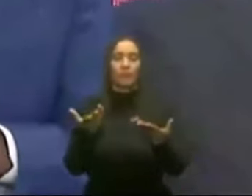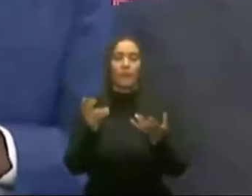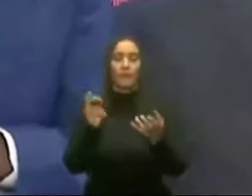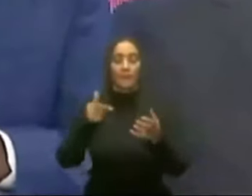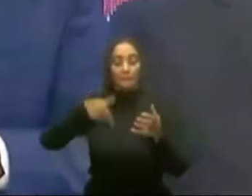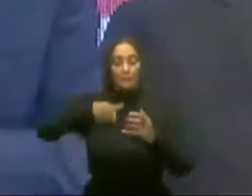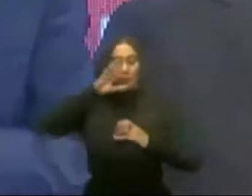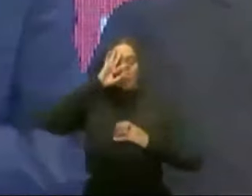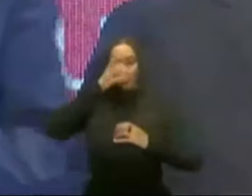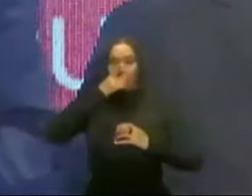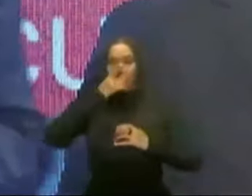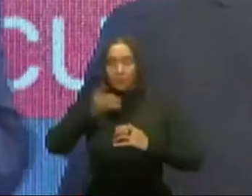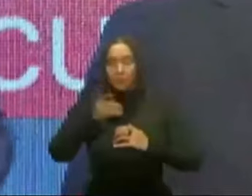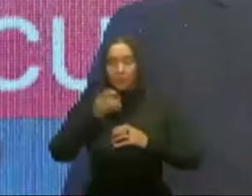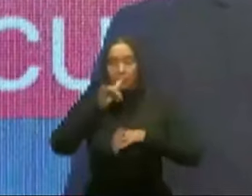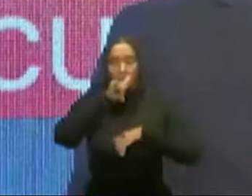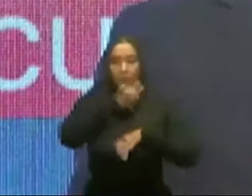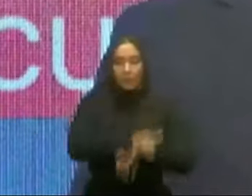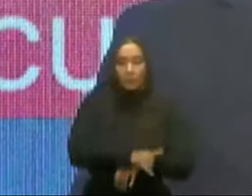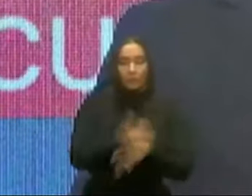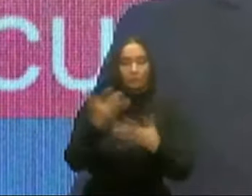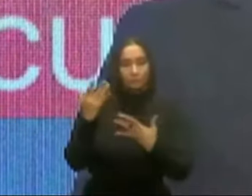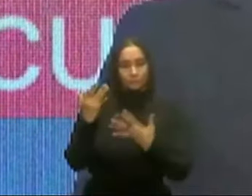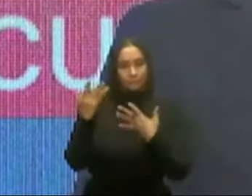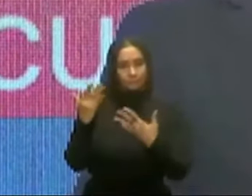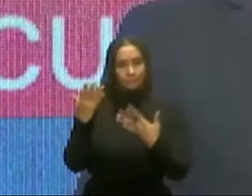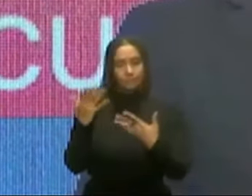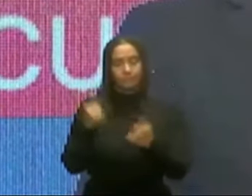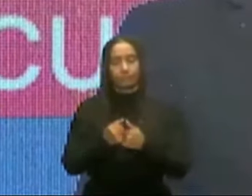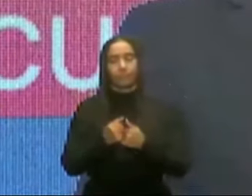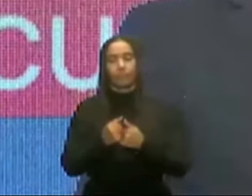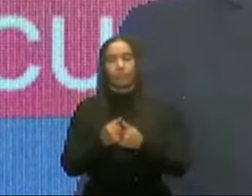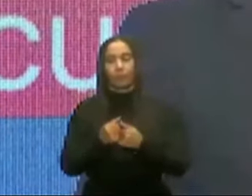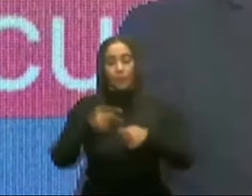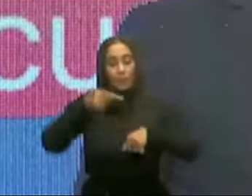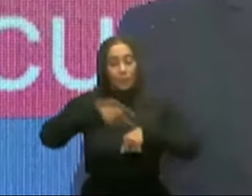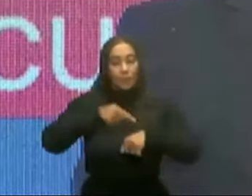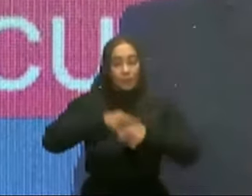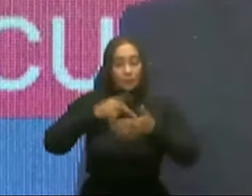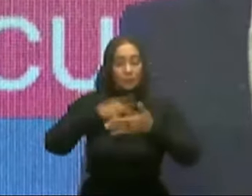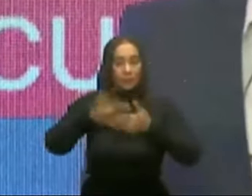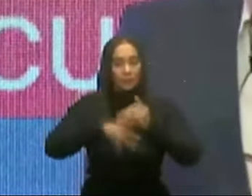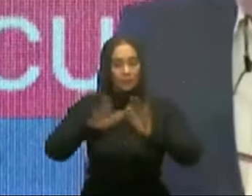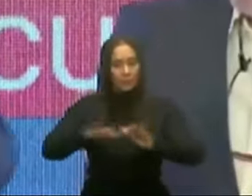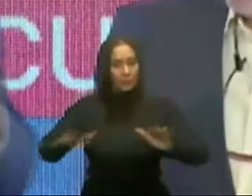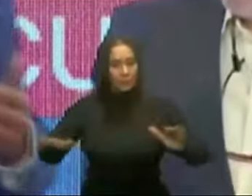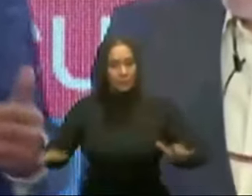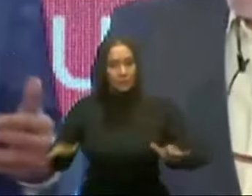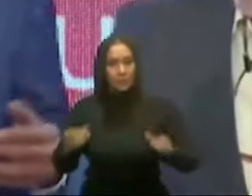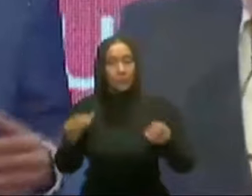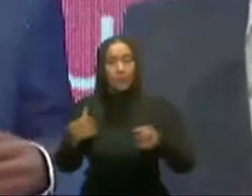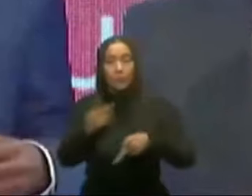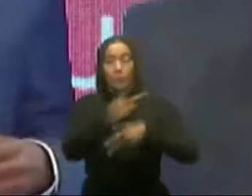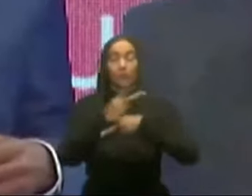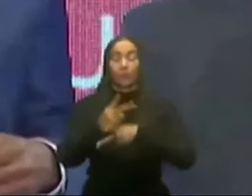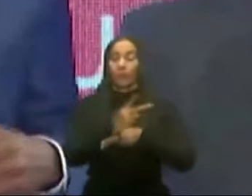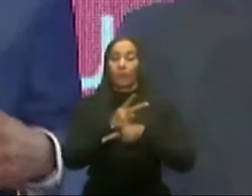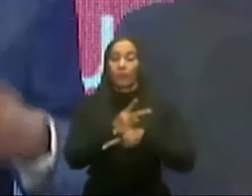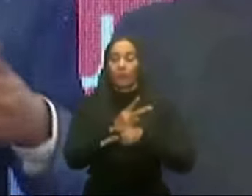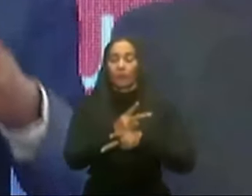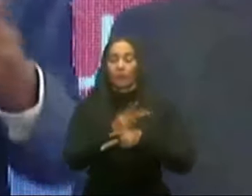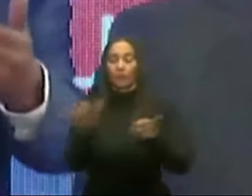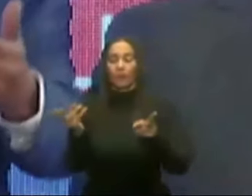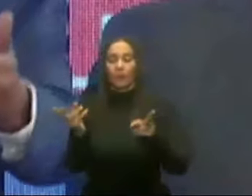un tema que en República Dominicana quedó como una asignatura pendiente, los horarios de programación y cómo proteger frente